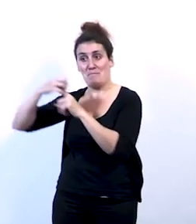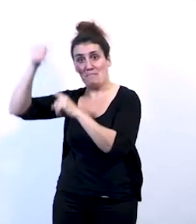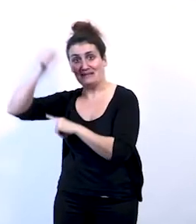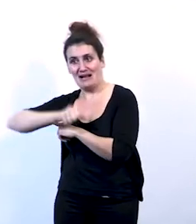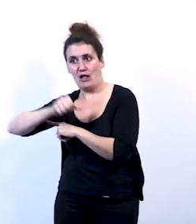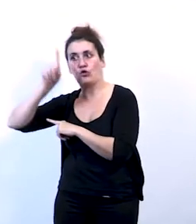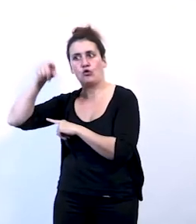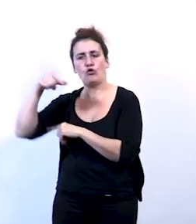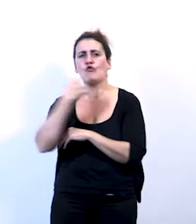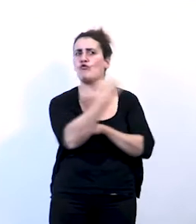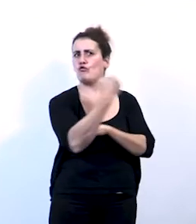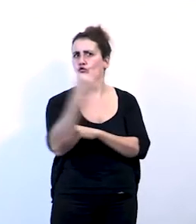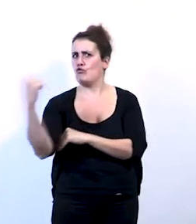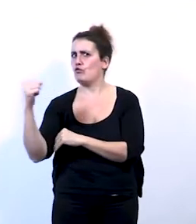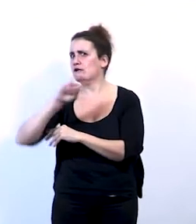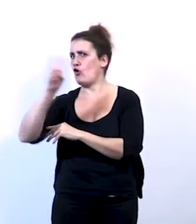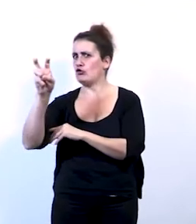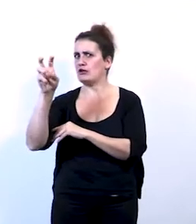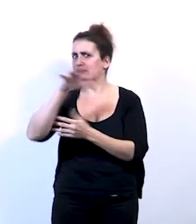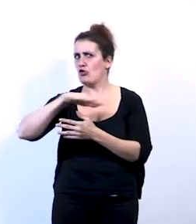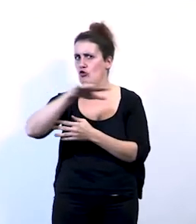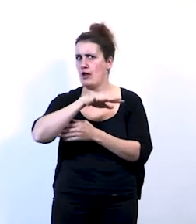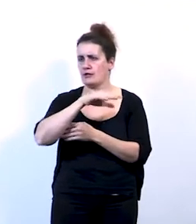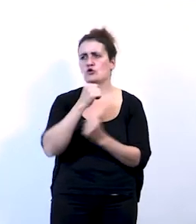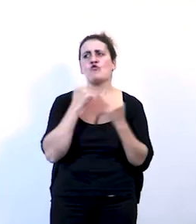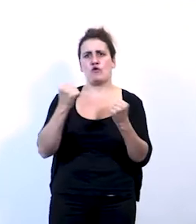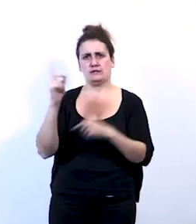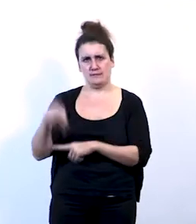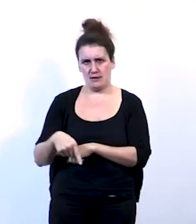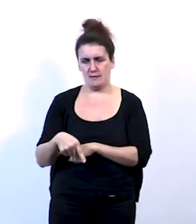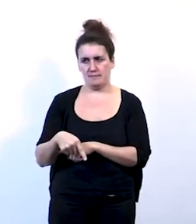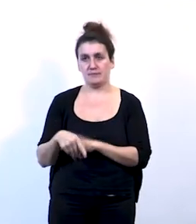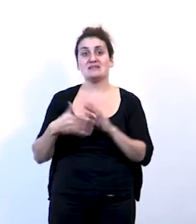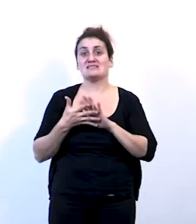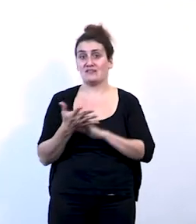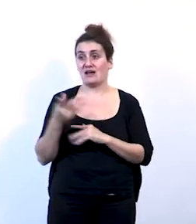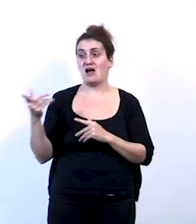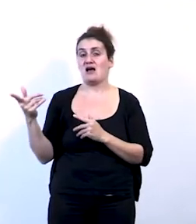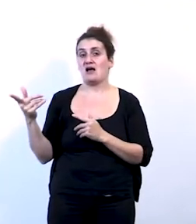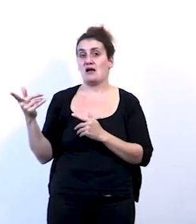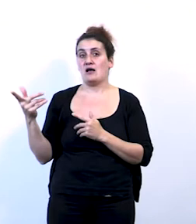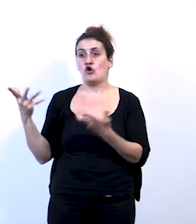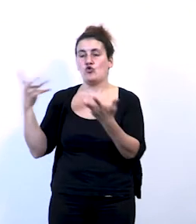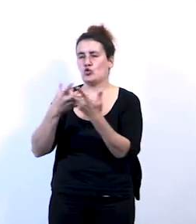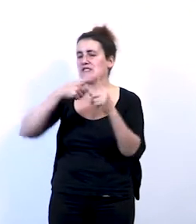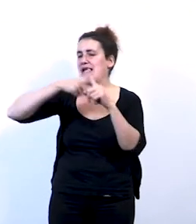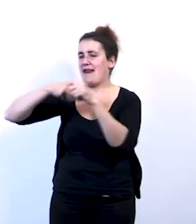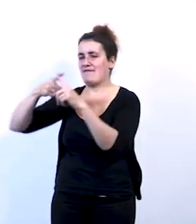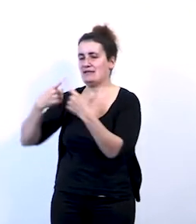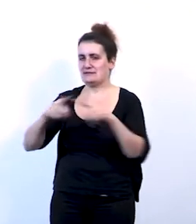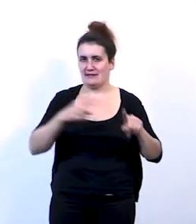bastante fuerte en otros lugares, en ciertos lugares. Entonces, son luchas a niveles